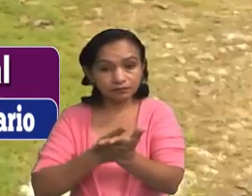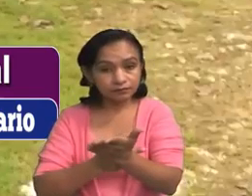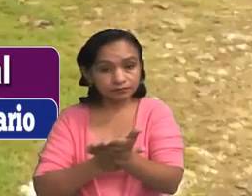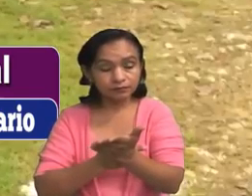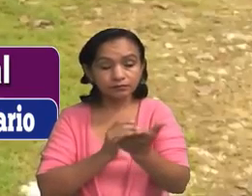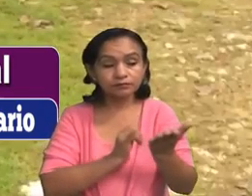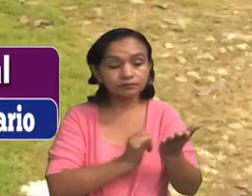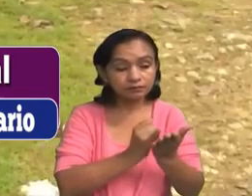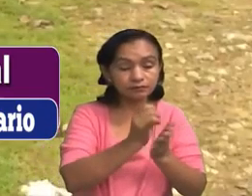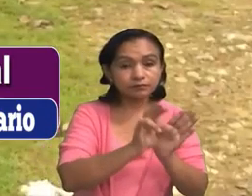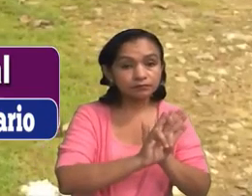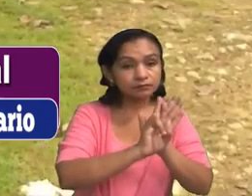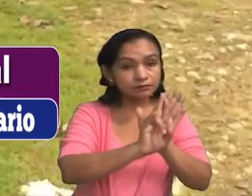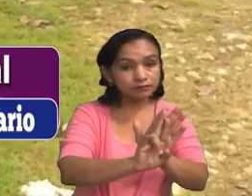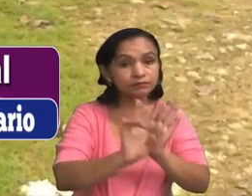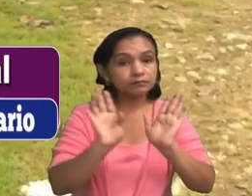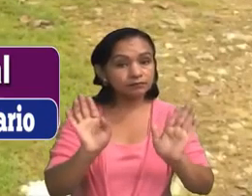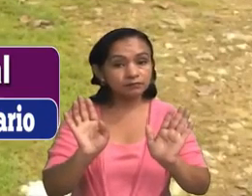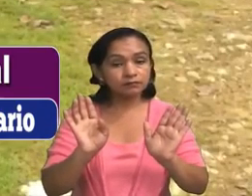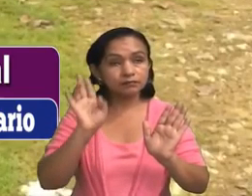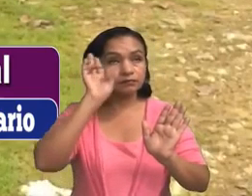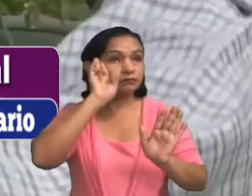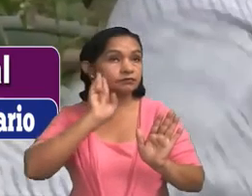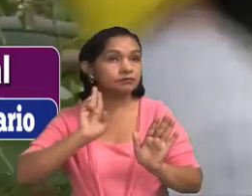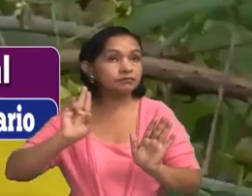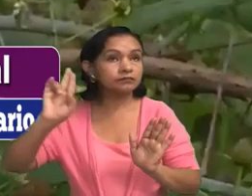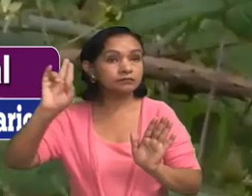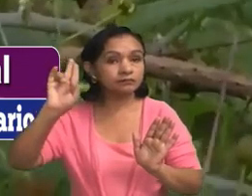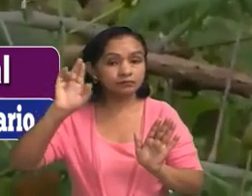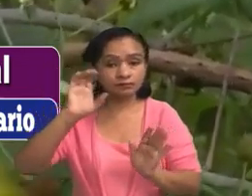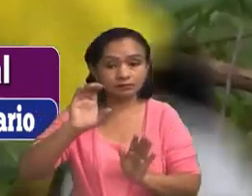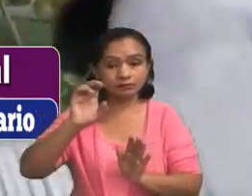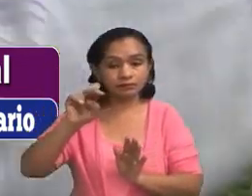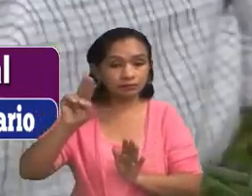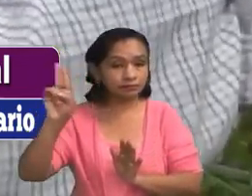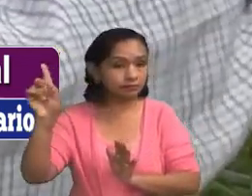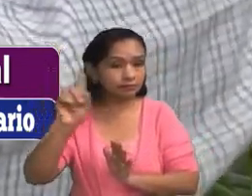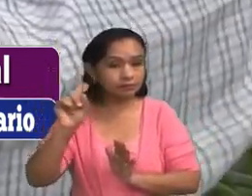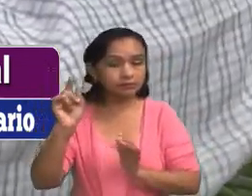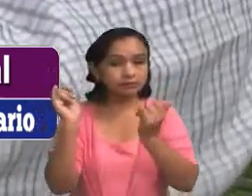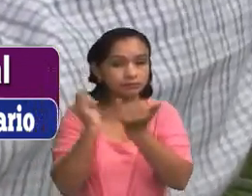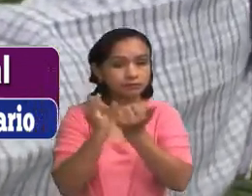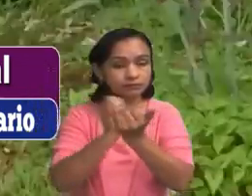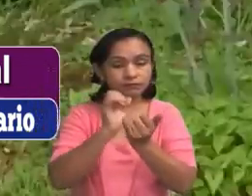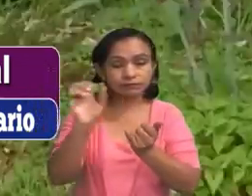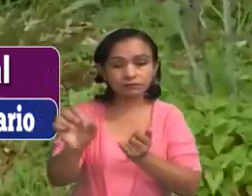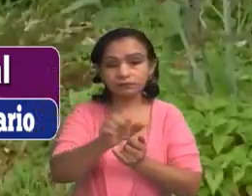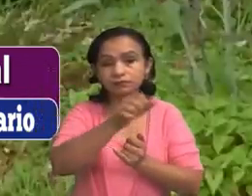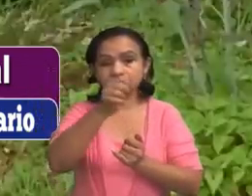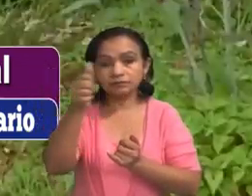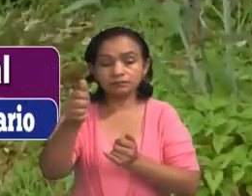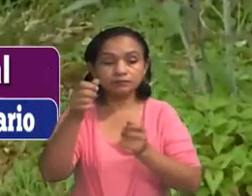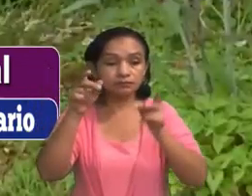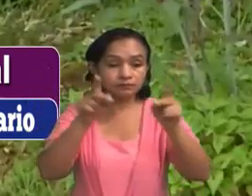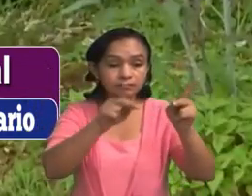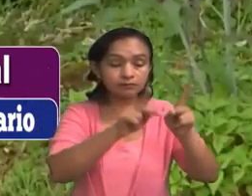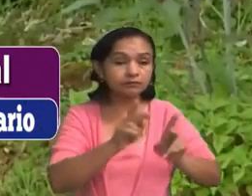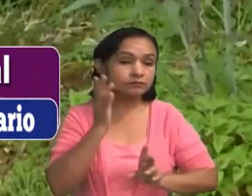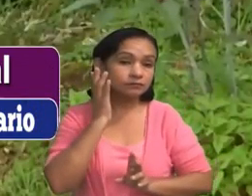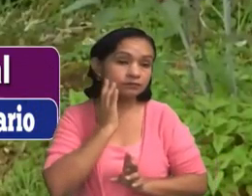de investigaciones, no solamente las universidades del CNU, sino también las experiencias de